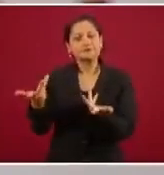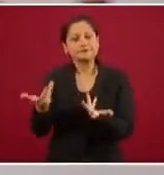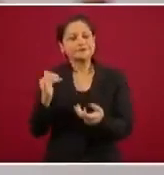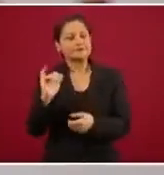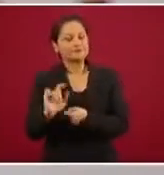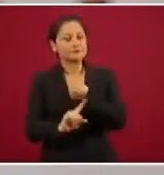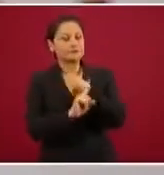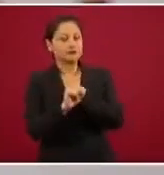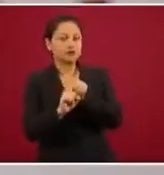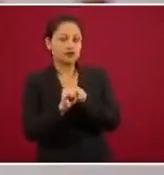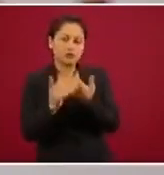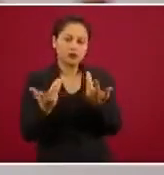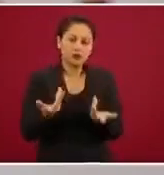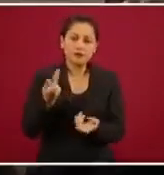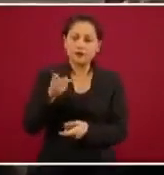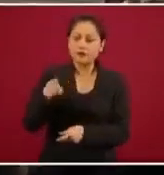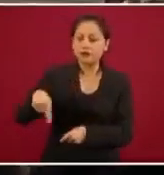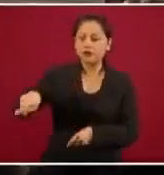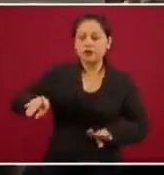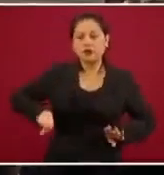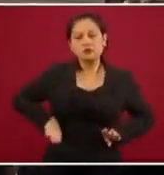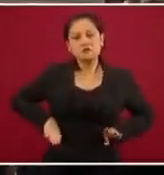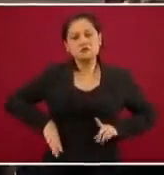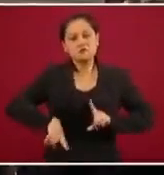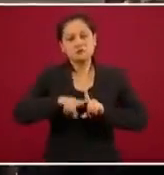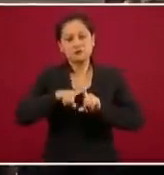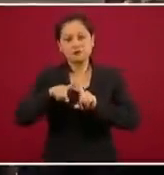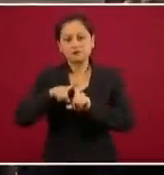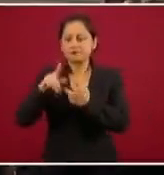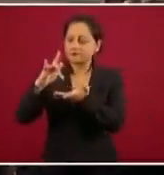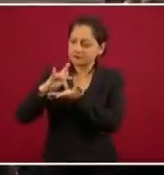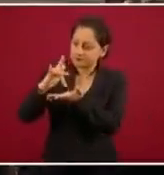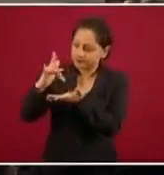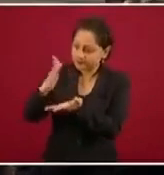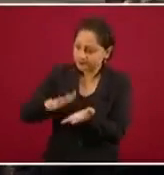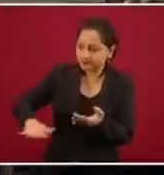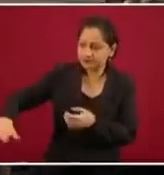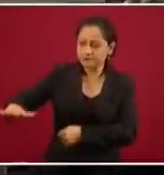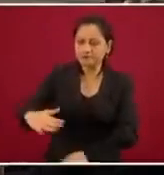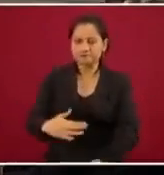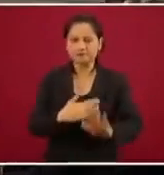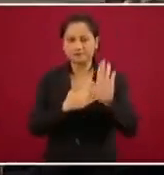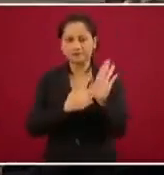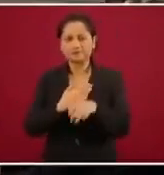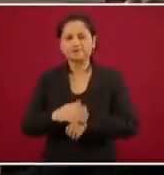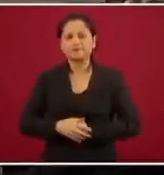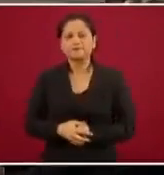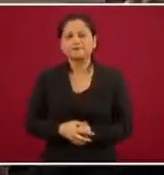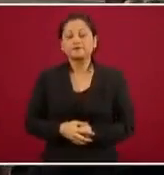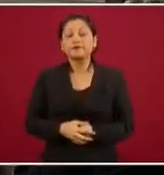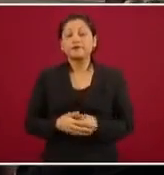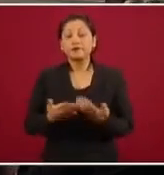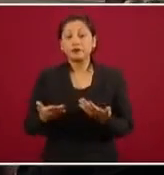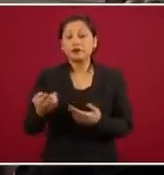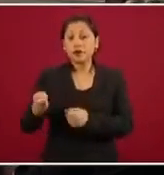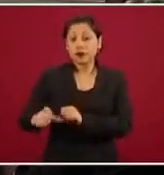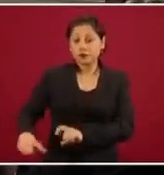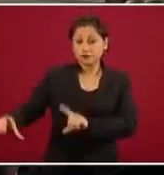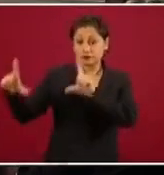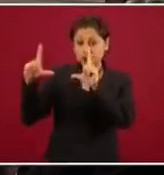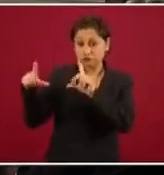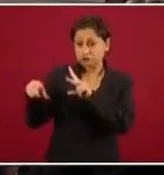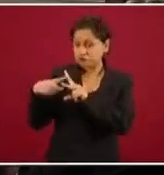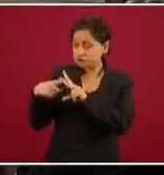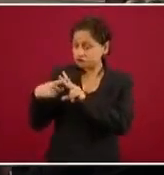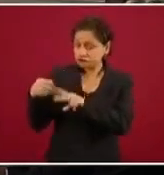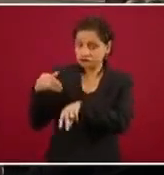misión. Muchas gracias por ese compromiso. La siguiente. Bueno, aquí son algunas estadísticas adicionales, donde ya se divide